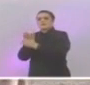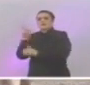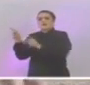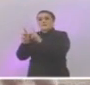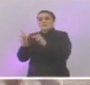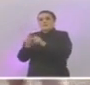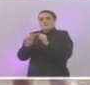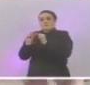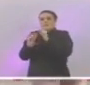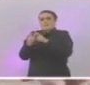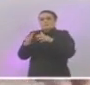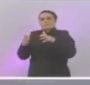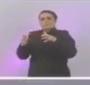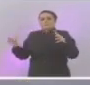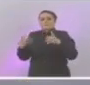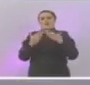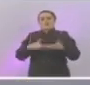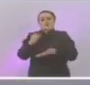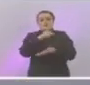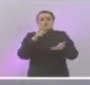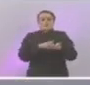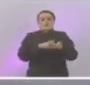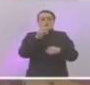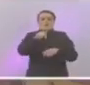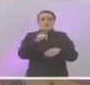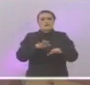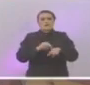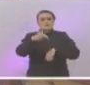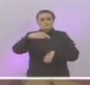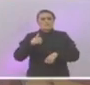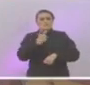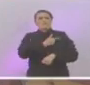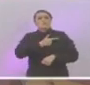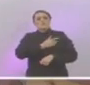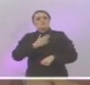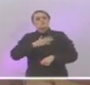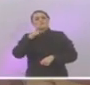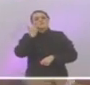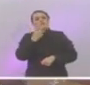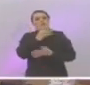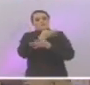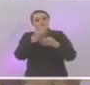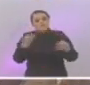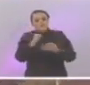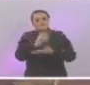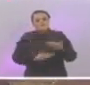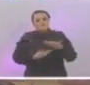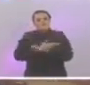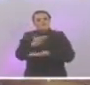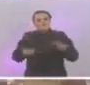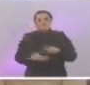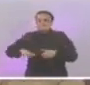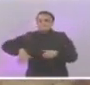sus instalaciones. Para la zona media, con gusto, les informo y les comparto que en